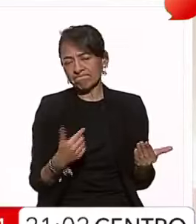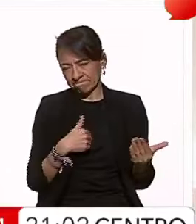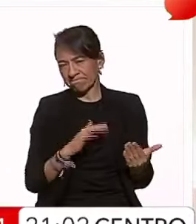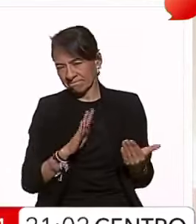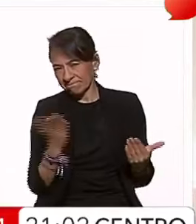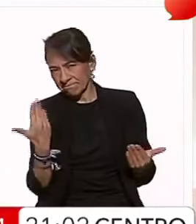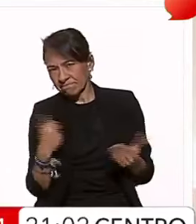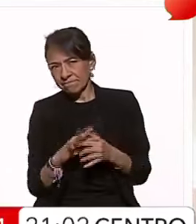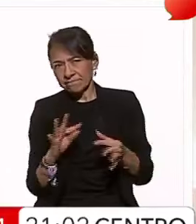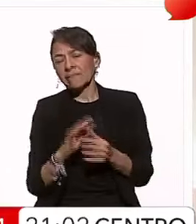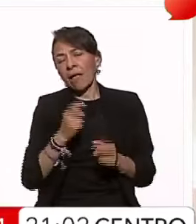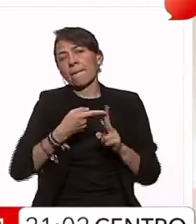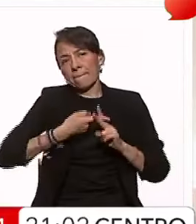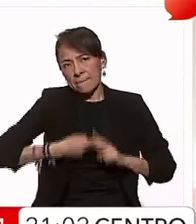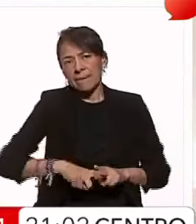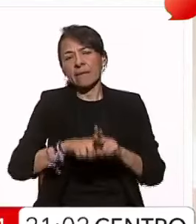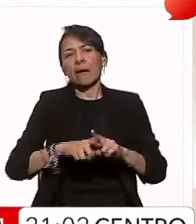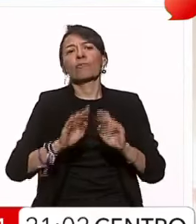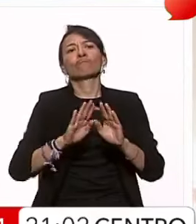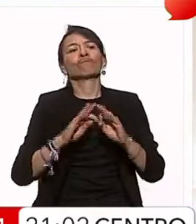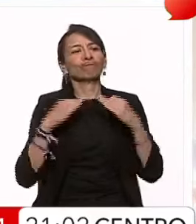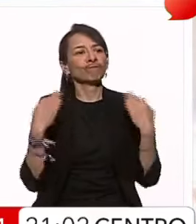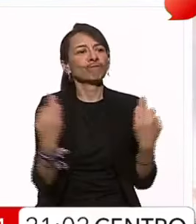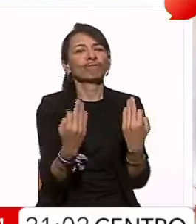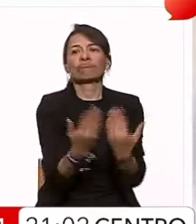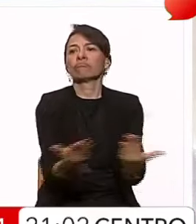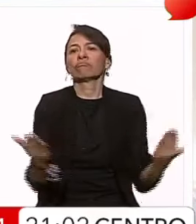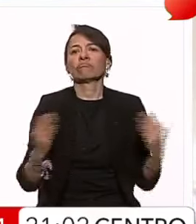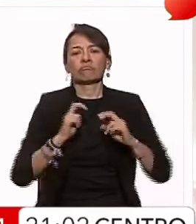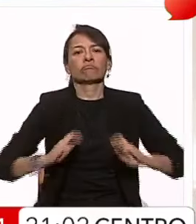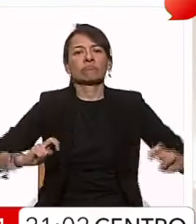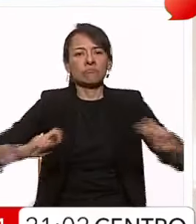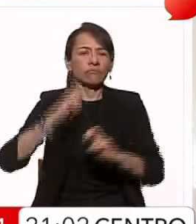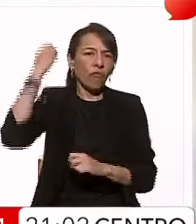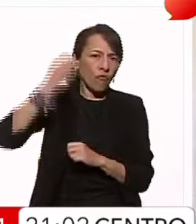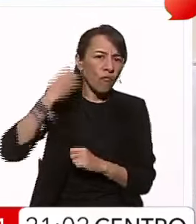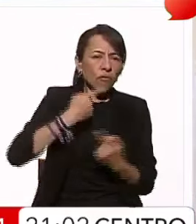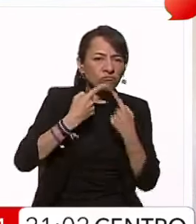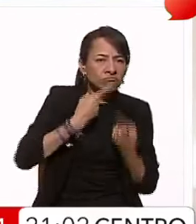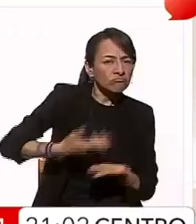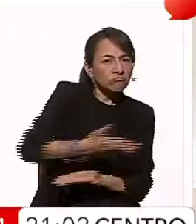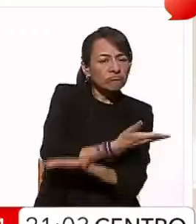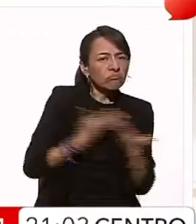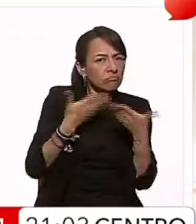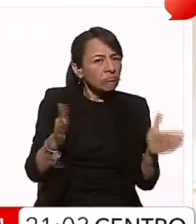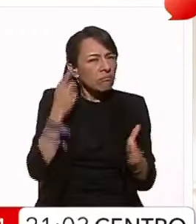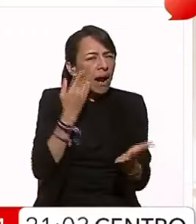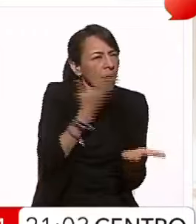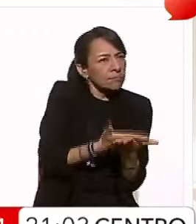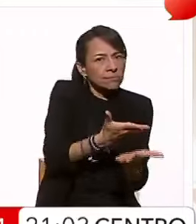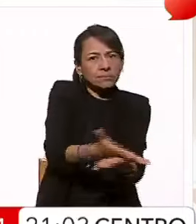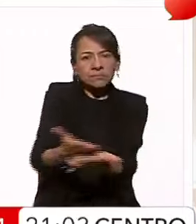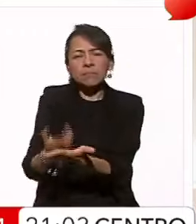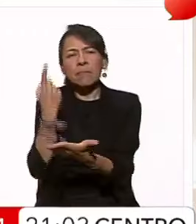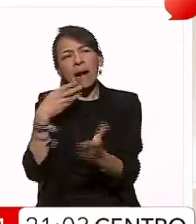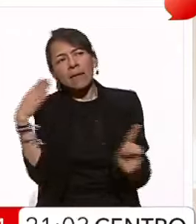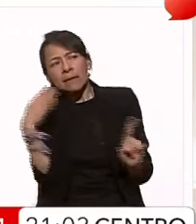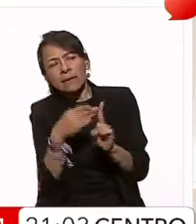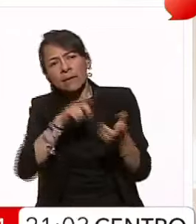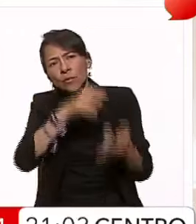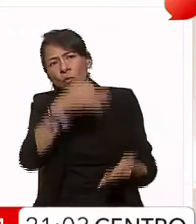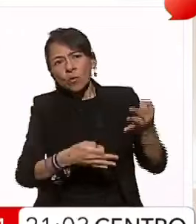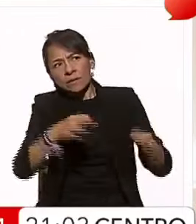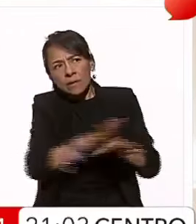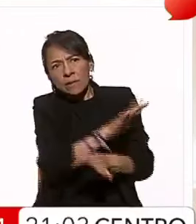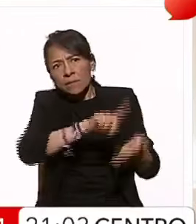comenzaron los foros de parlamento abierto para analizar y poner en la mesa diagnósticos y propuestas en torno a la reforma al poder judicial el